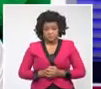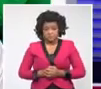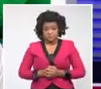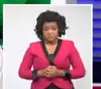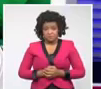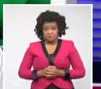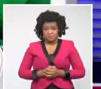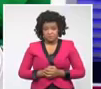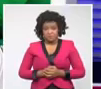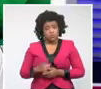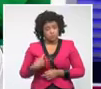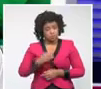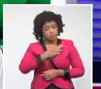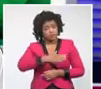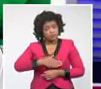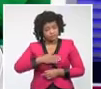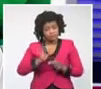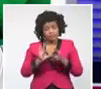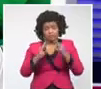Nuestras condolencias nuevamente.